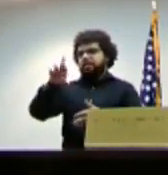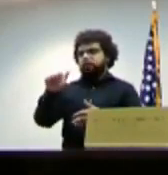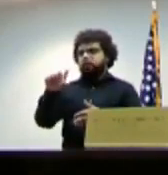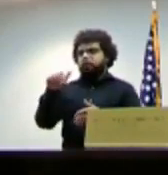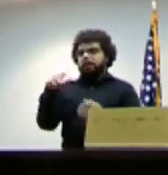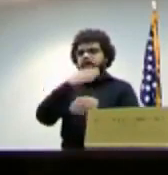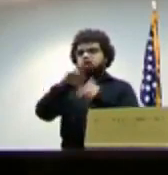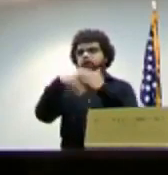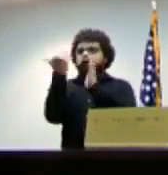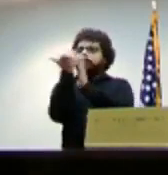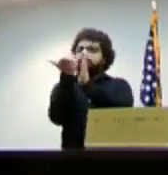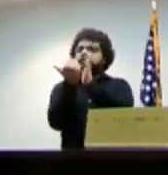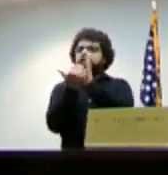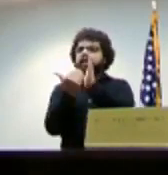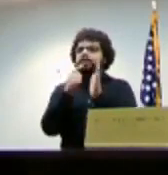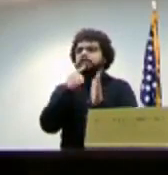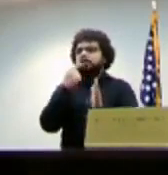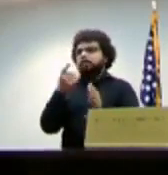los consumidores?